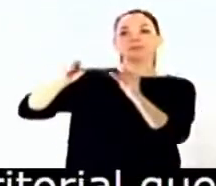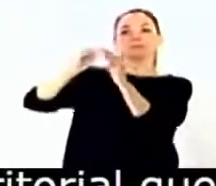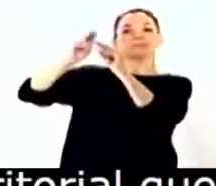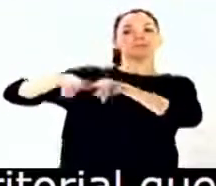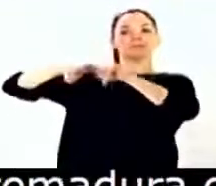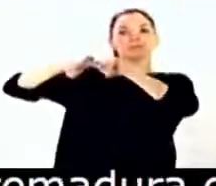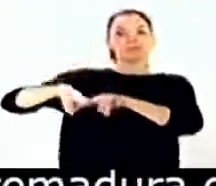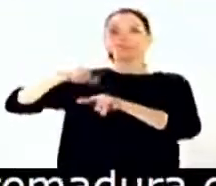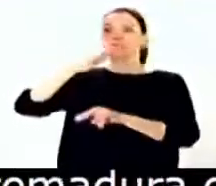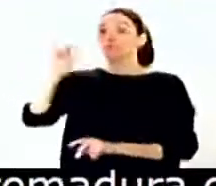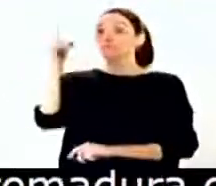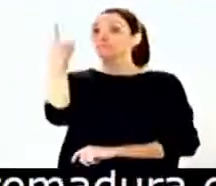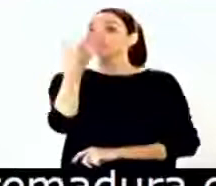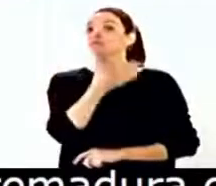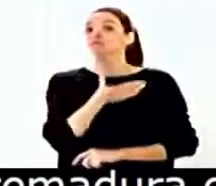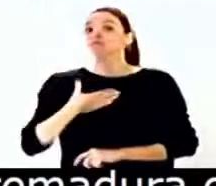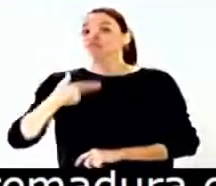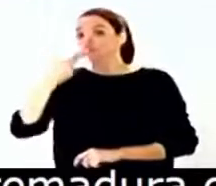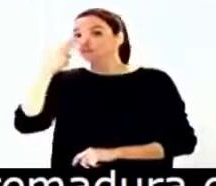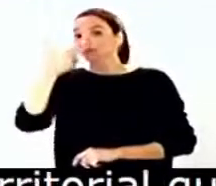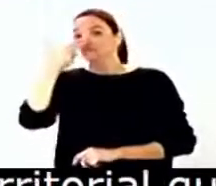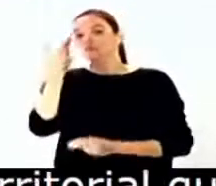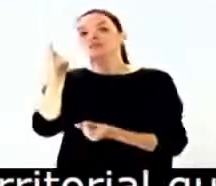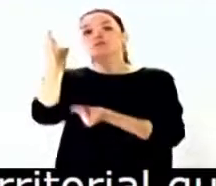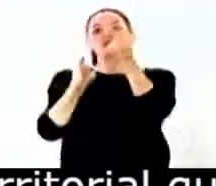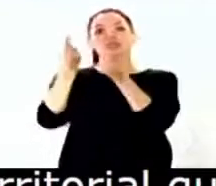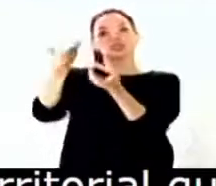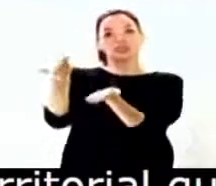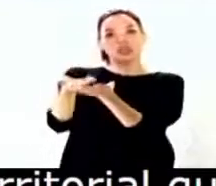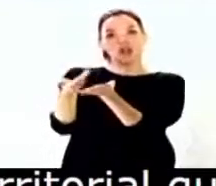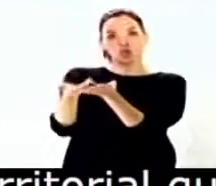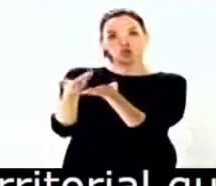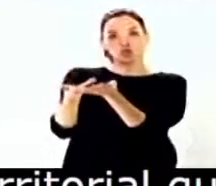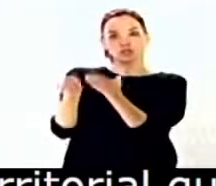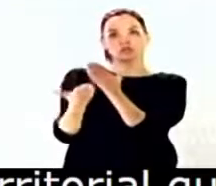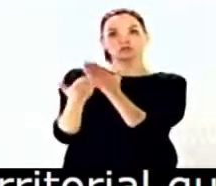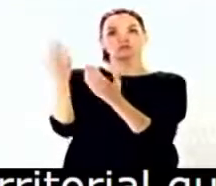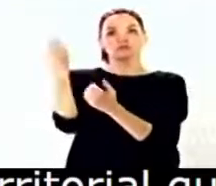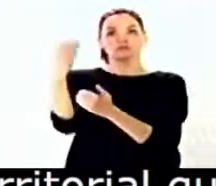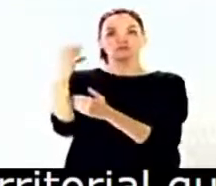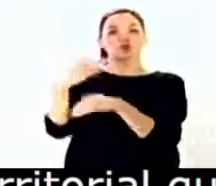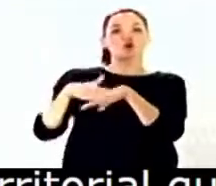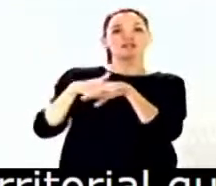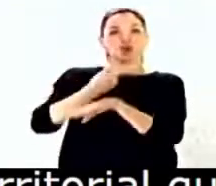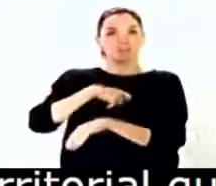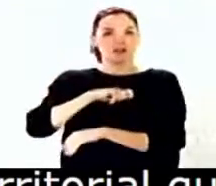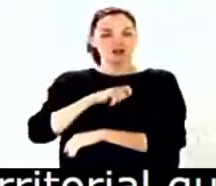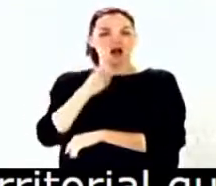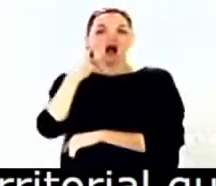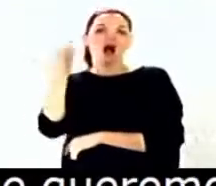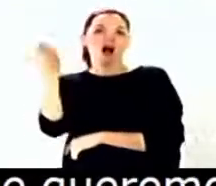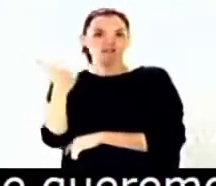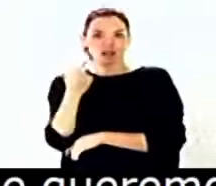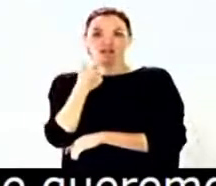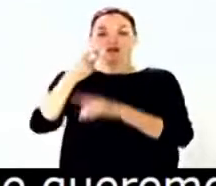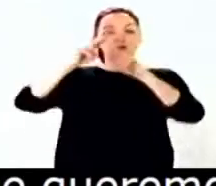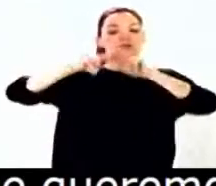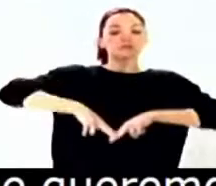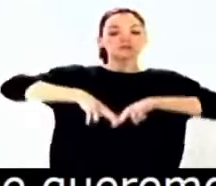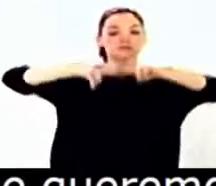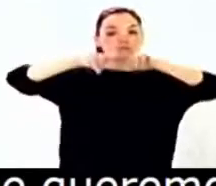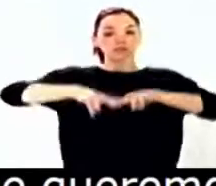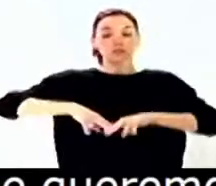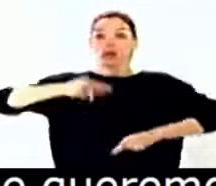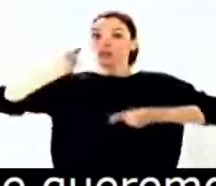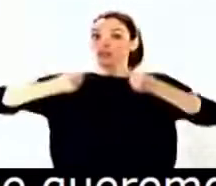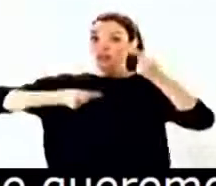son los datos científicos que llevará el Gobierno de España para ver, con los datos científicos que lleva el